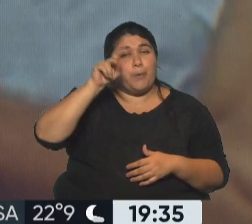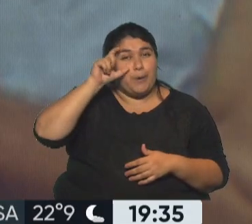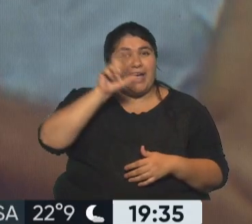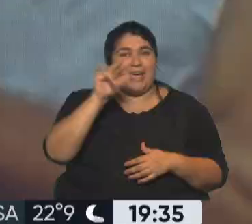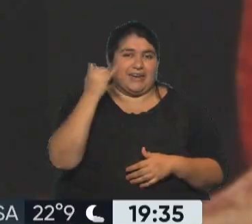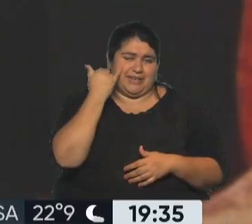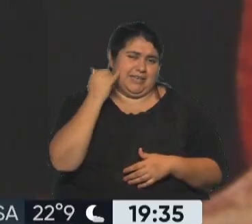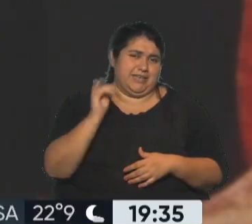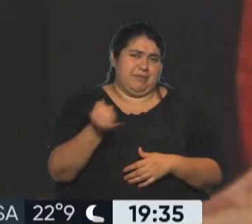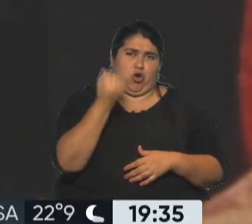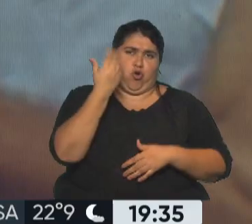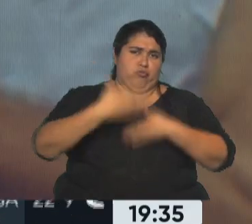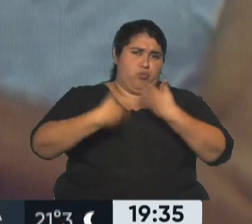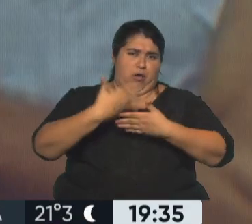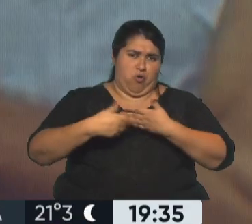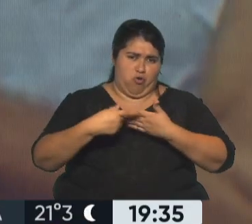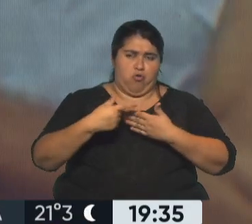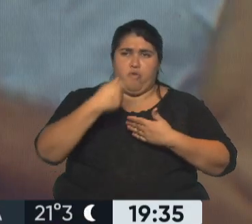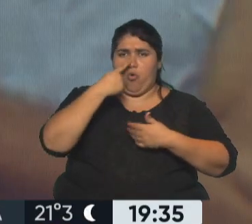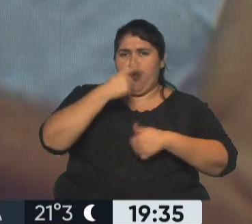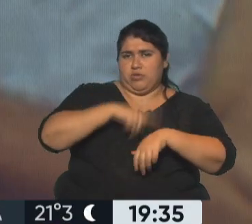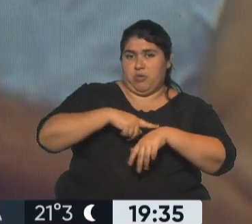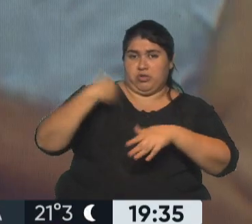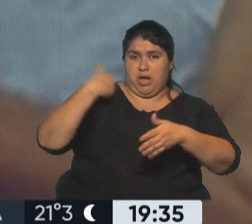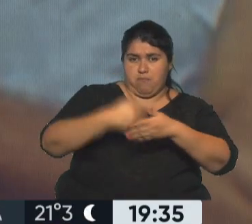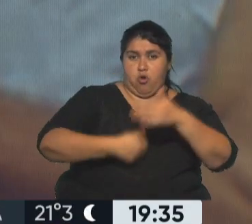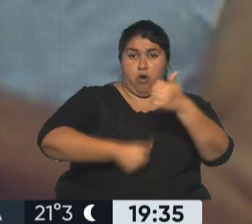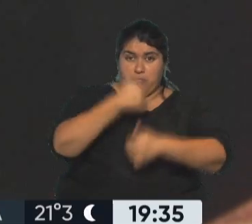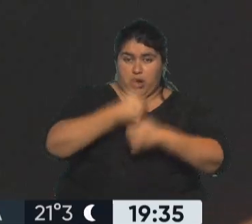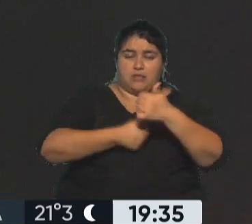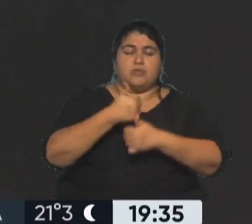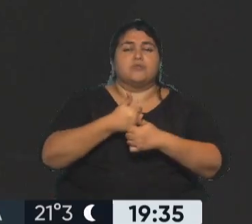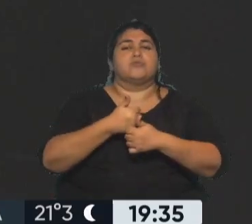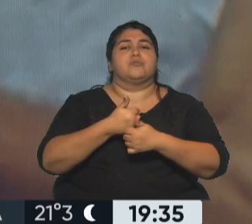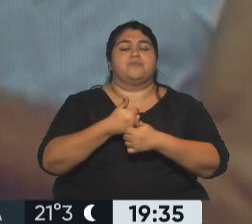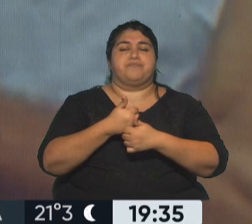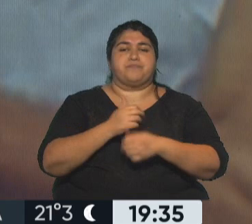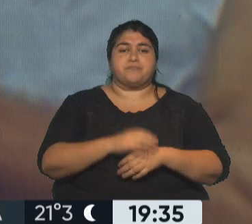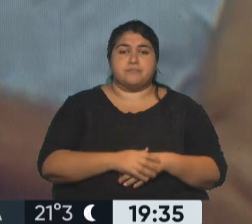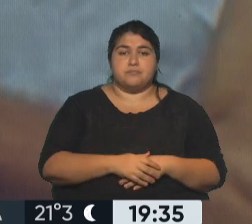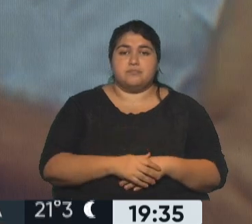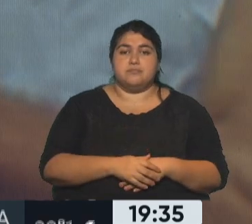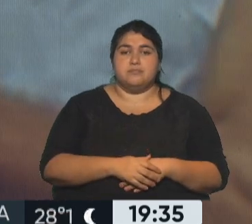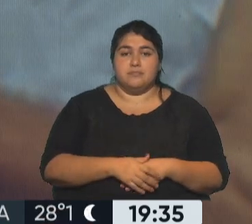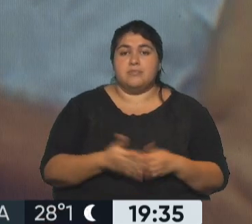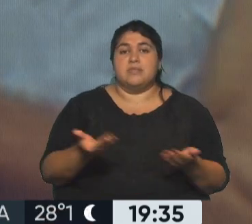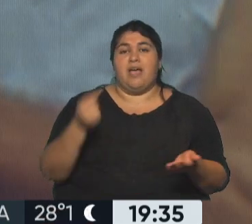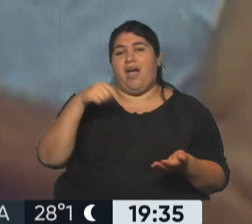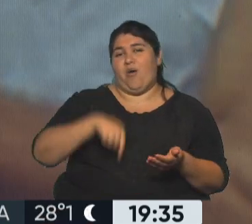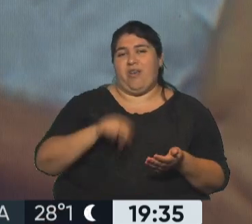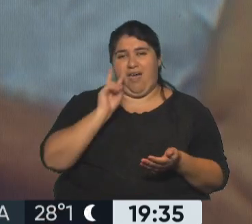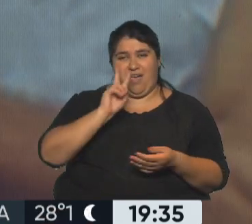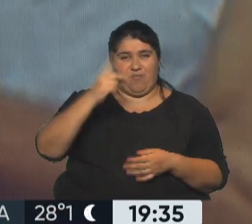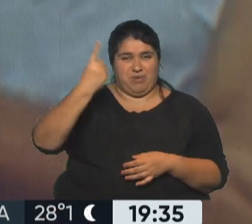de los argentinos de las últimas de los últimos campeonatos, ¿no? De los últimos torneos, obviamente. Nos metemos en